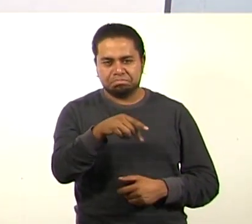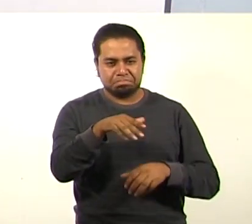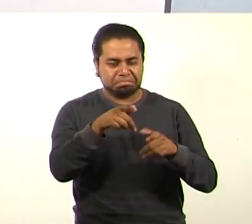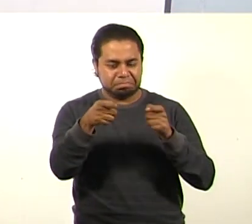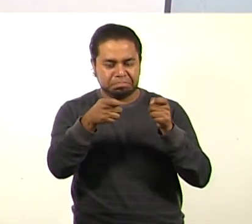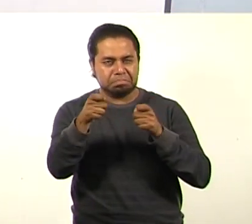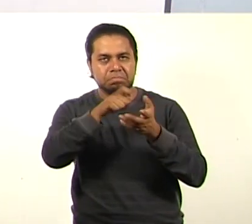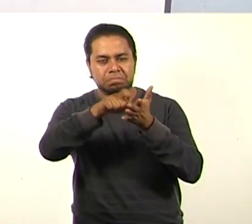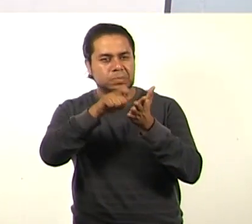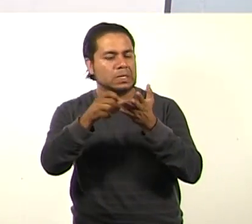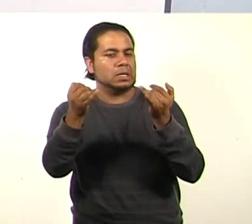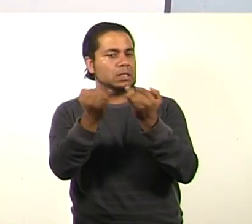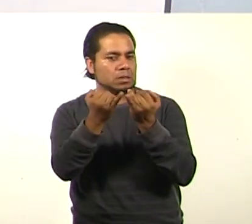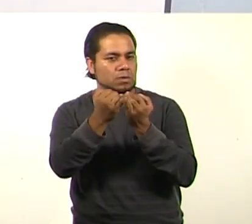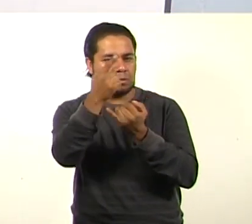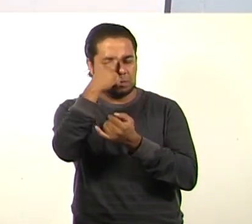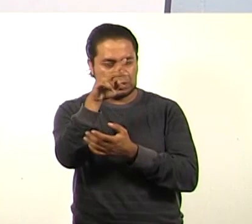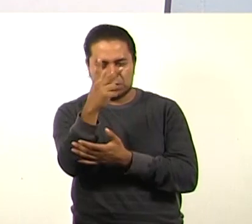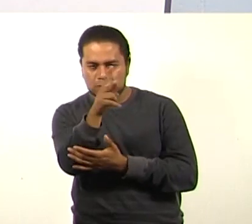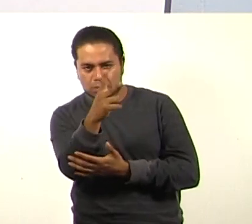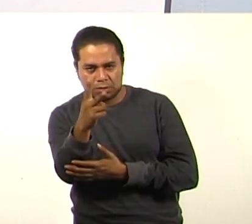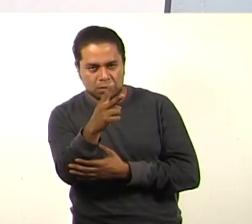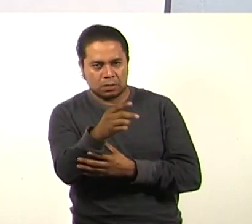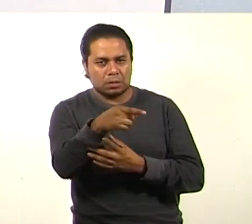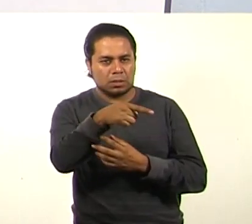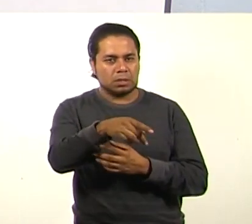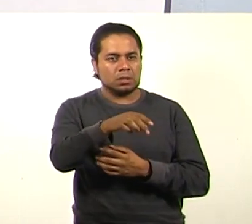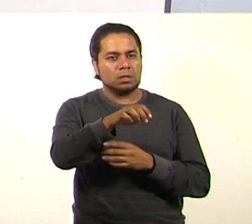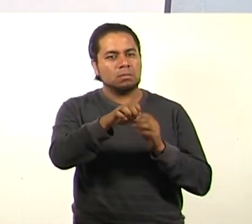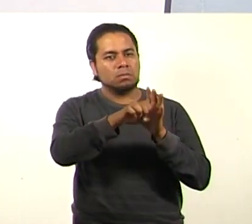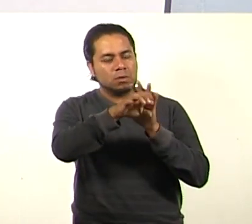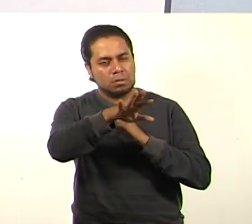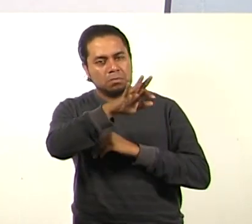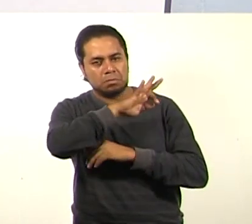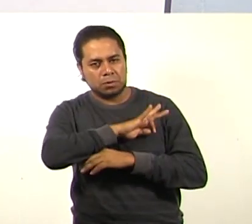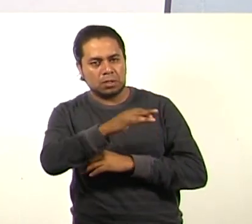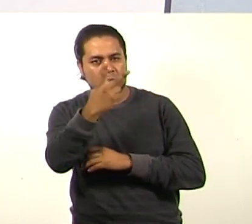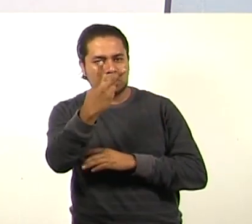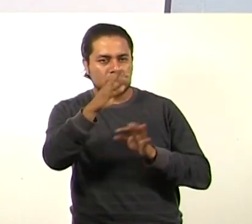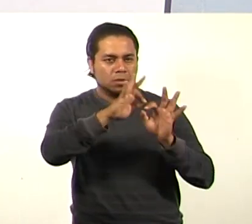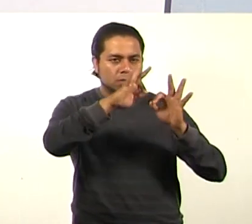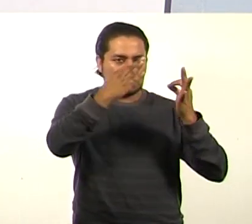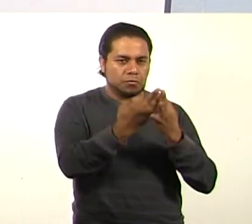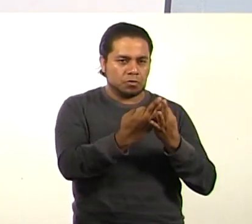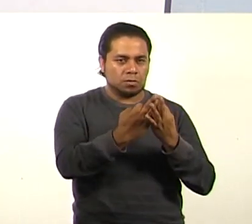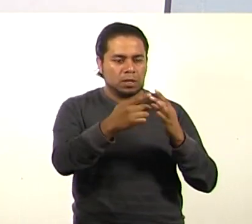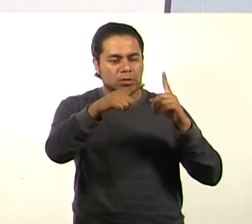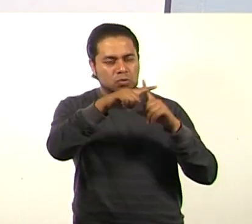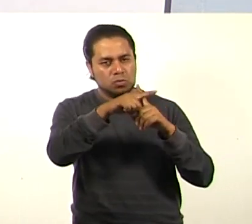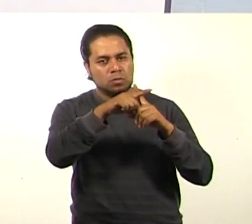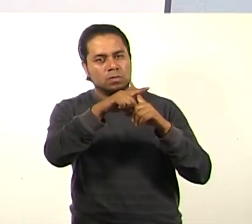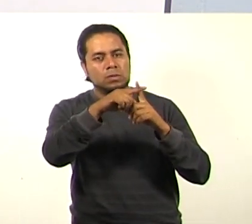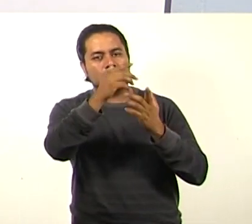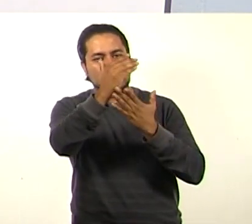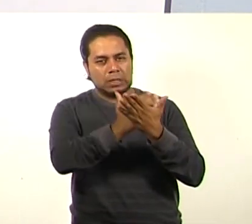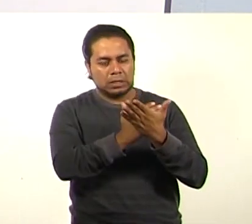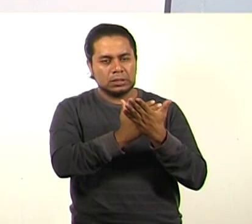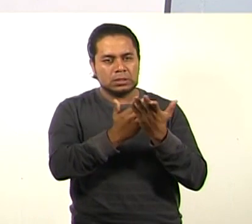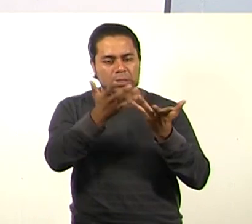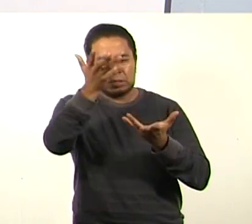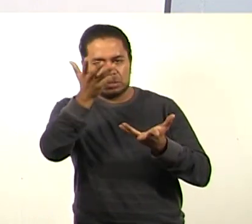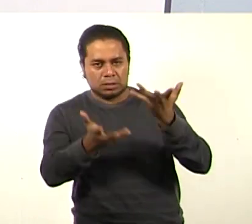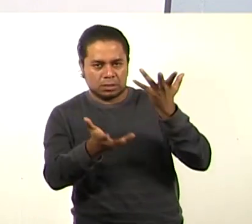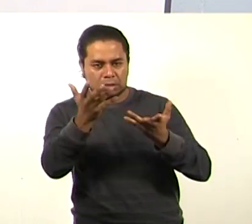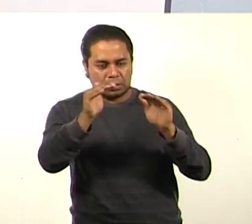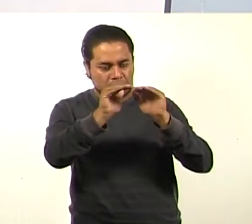operaciones básicas. Por ejemplo, aquí puede ser de dos tipos. Puede ser suma y resta de fracciones equivalentes